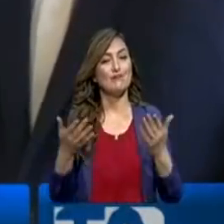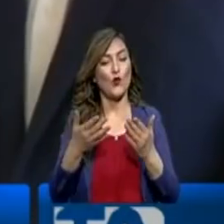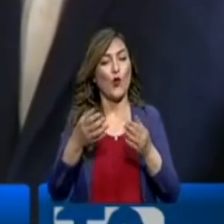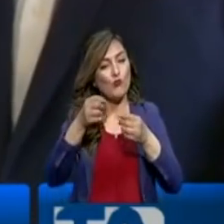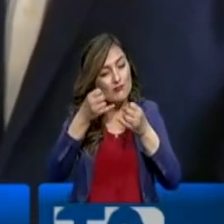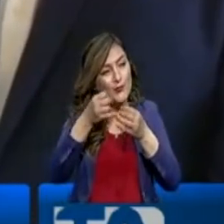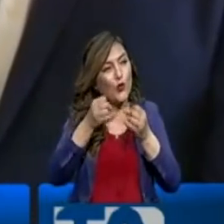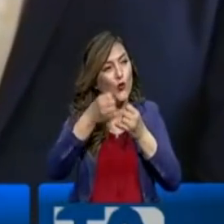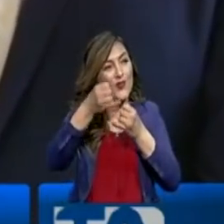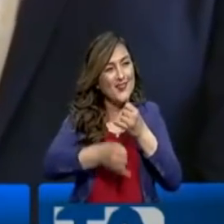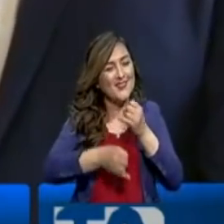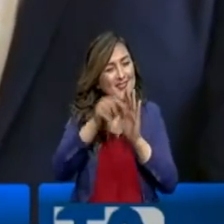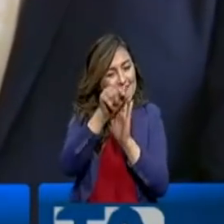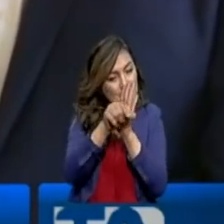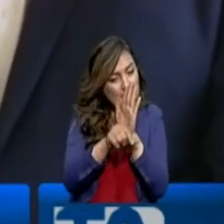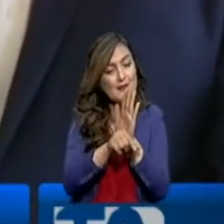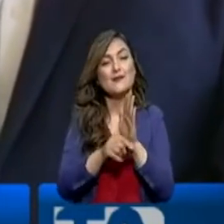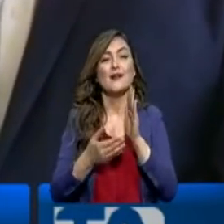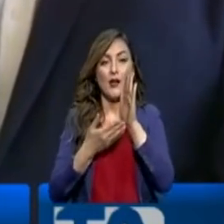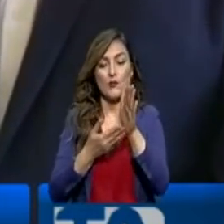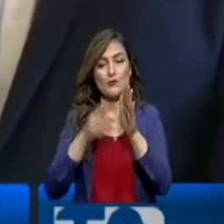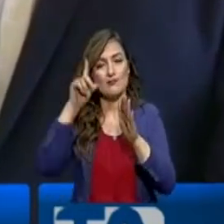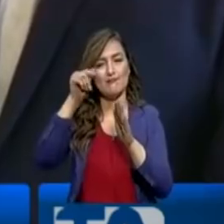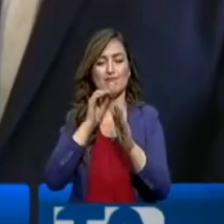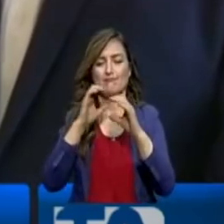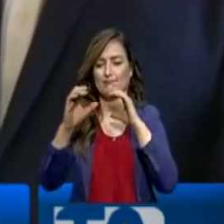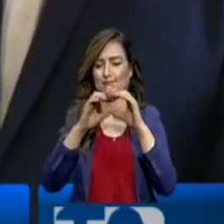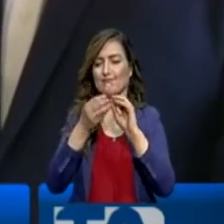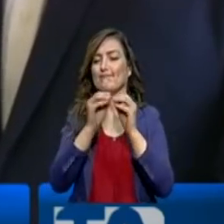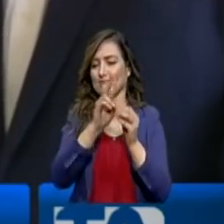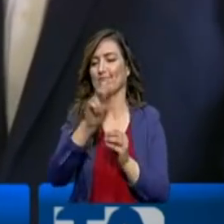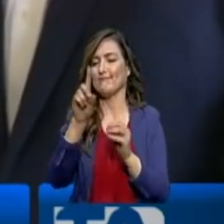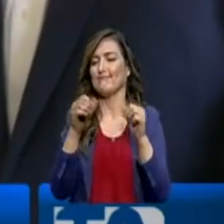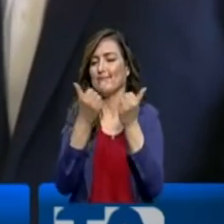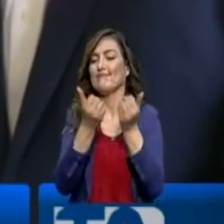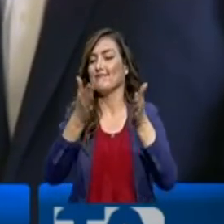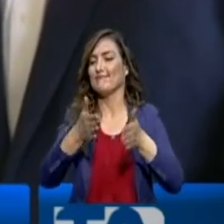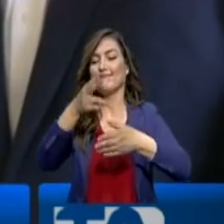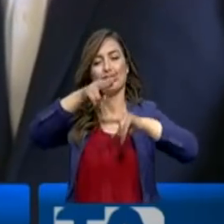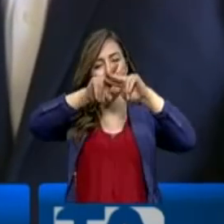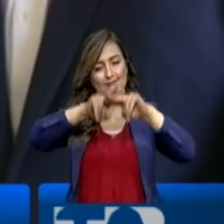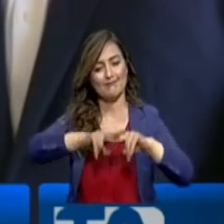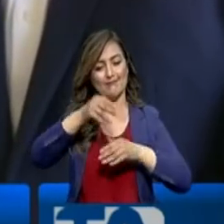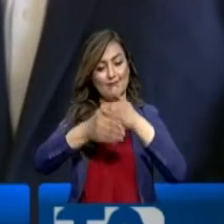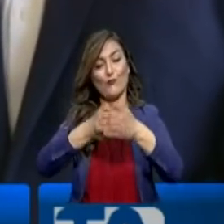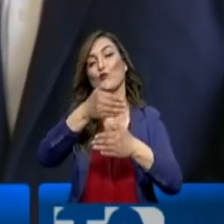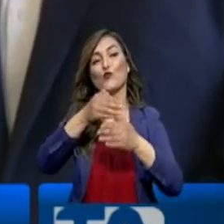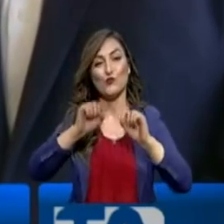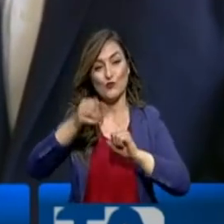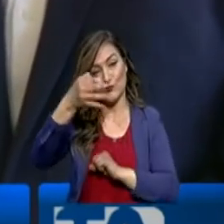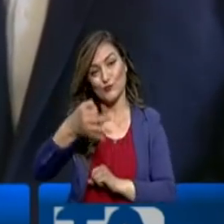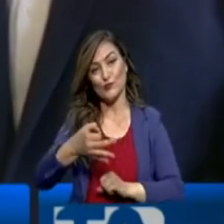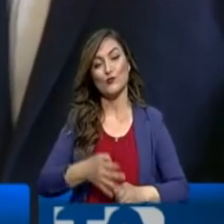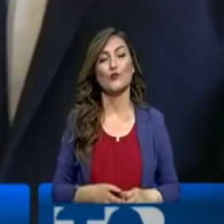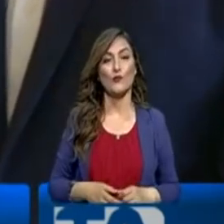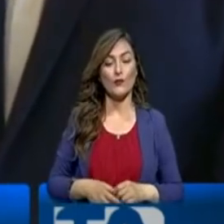últimos detalles de este proyecto. Sí, hemos tenido acercamientos con el gobierno, obviamente como bancada oficialista hemos revisado todos los procedimientos para que se pueda dar cumplimiento